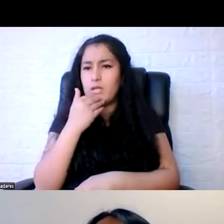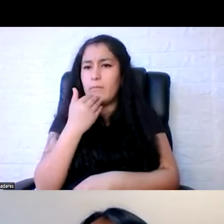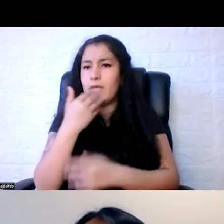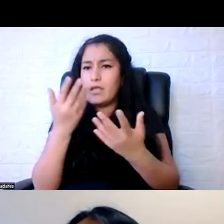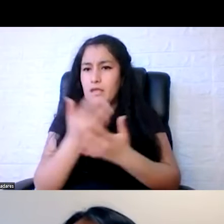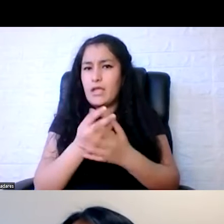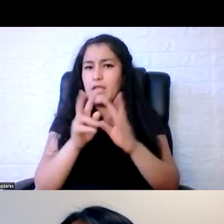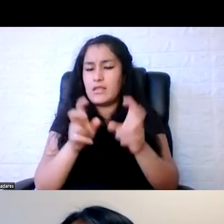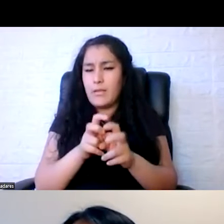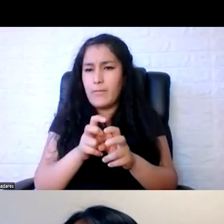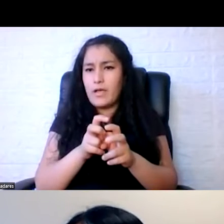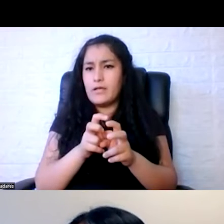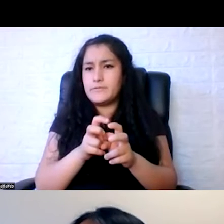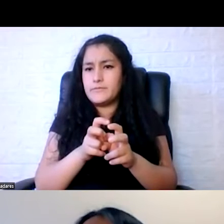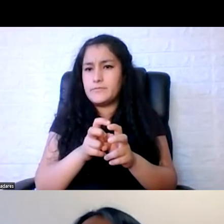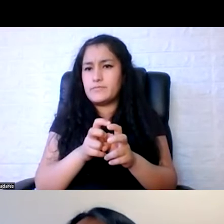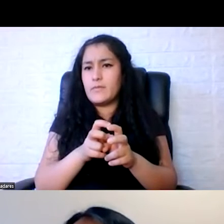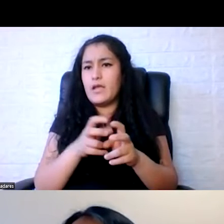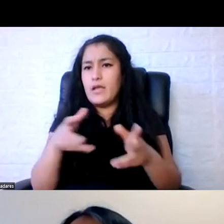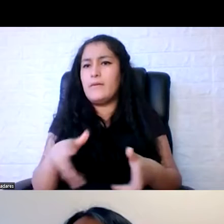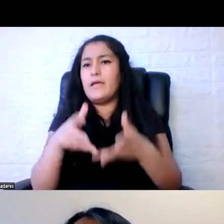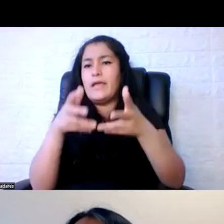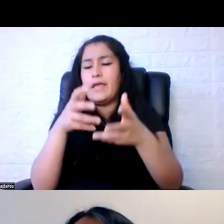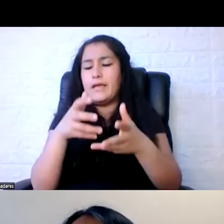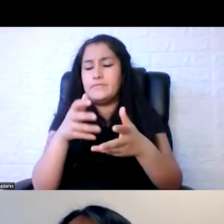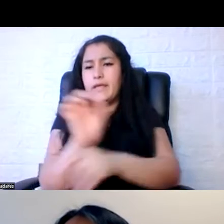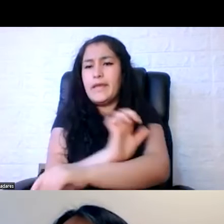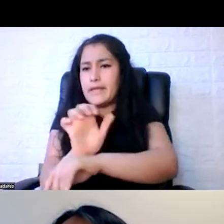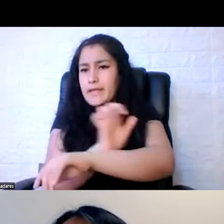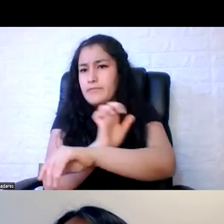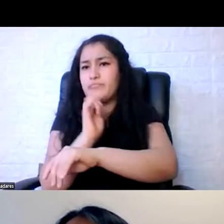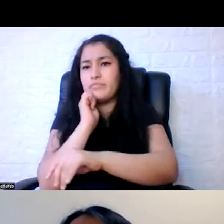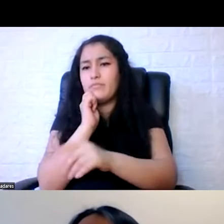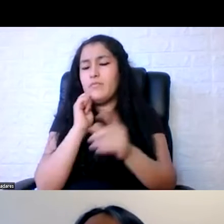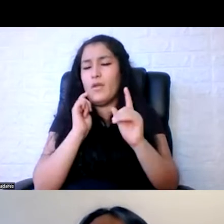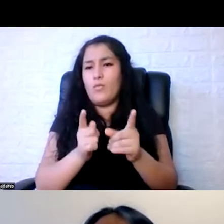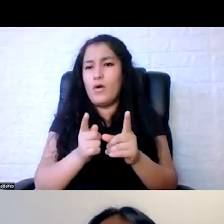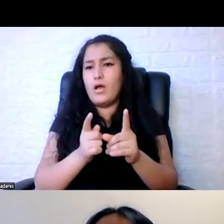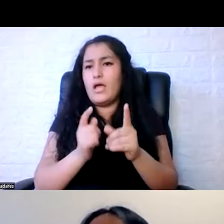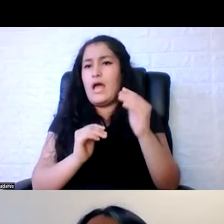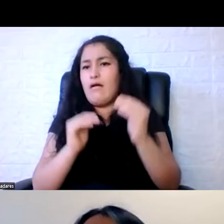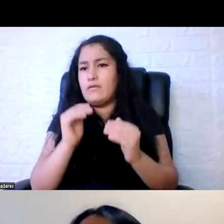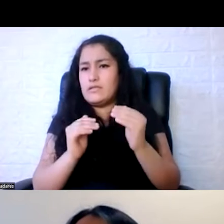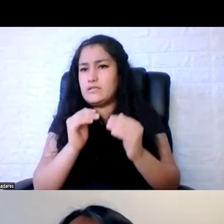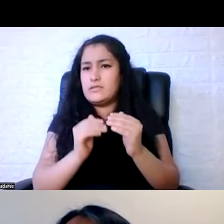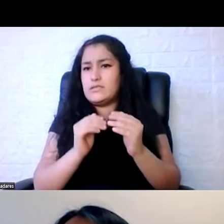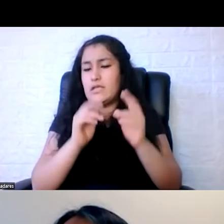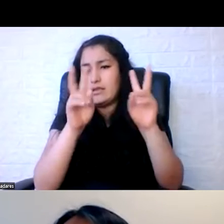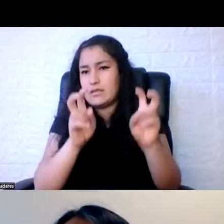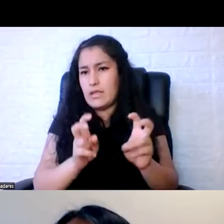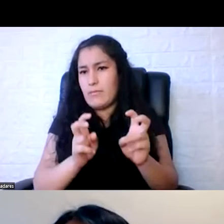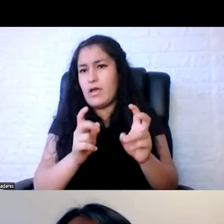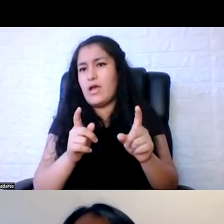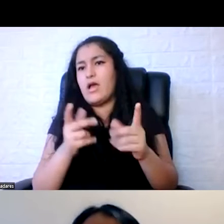a la generación de energía que es considerada en algunas categorías y por la empresa como una